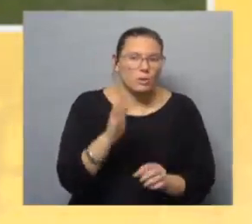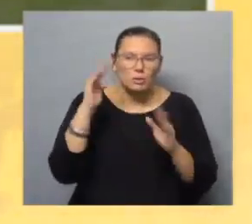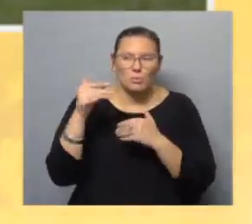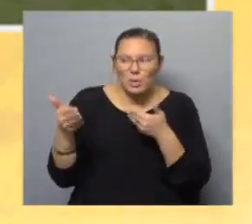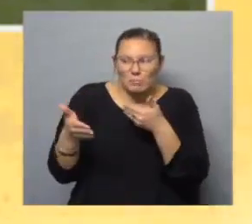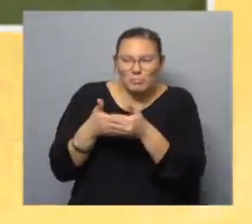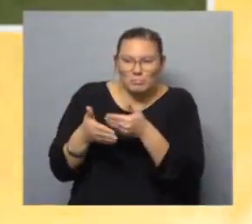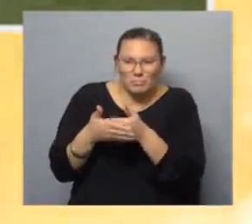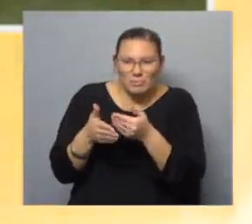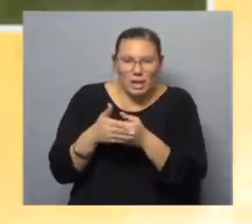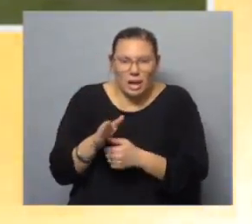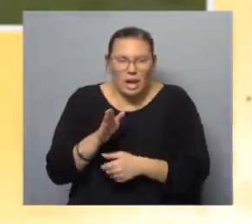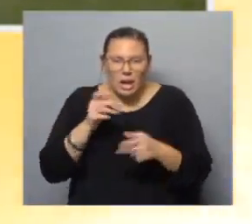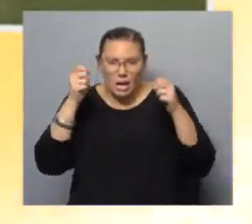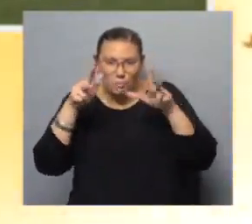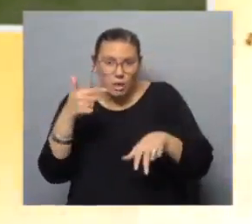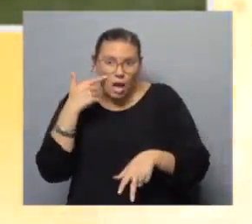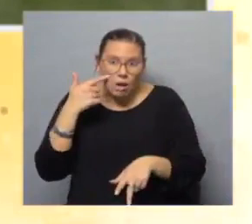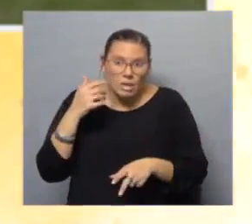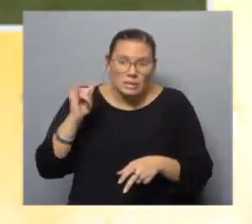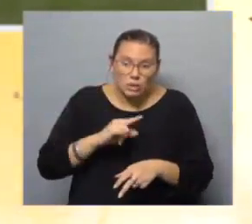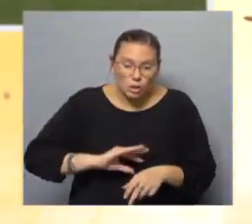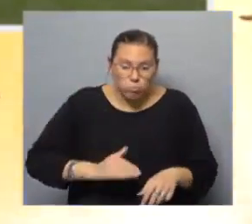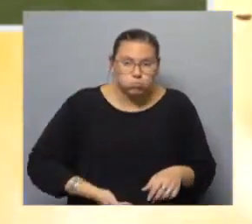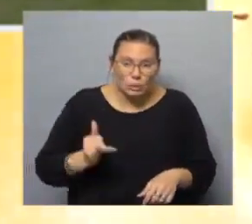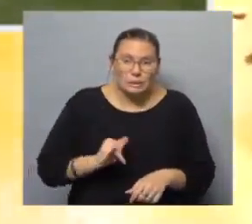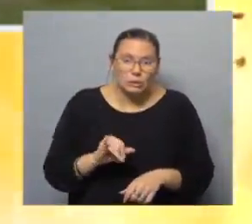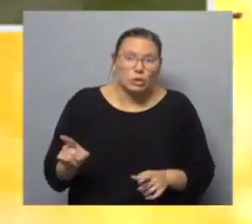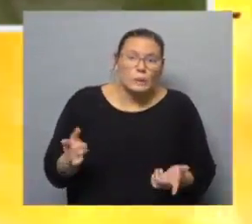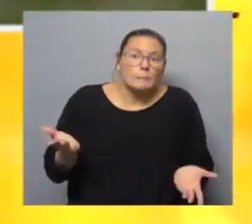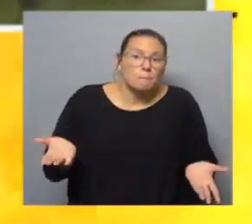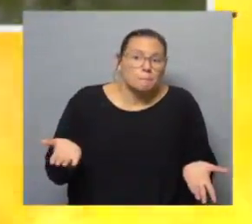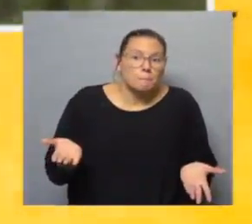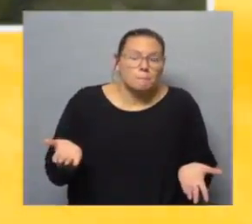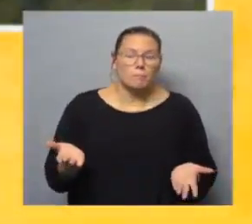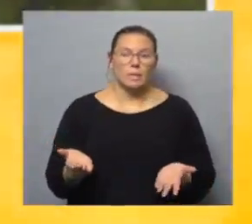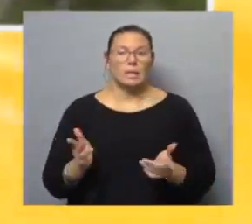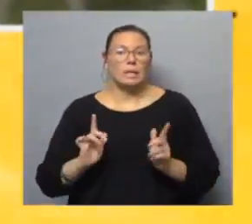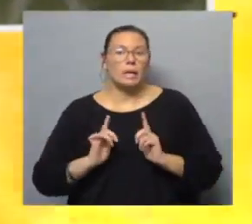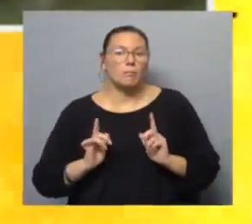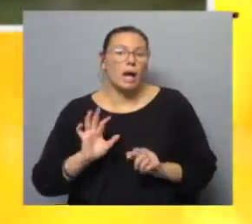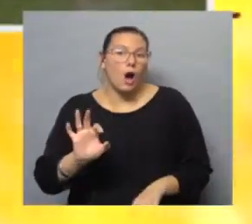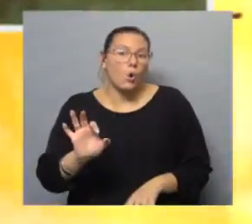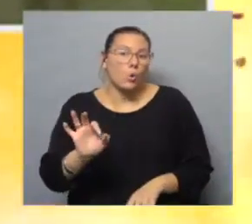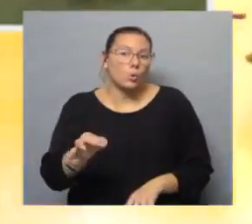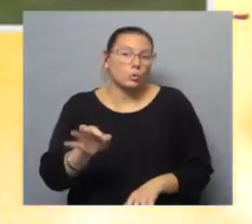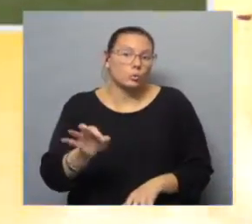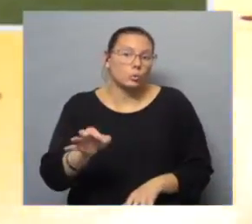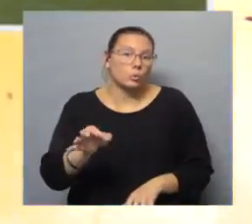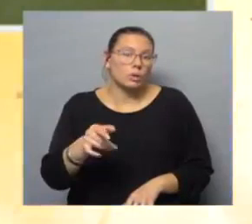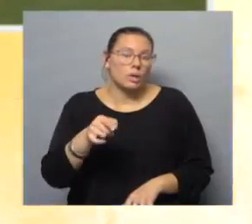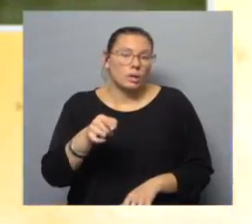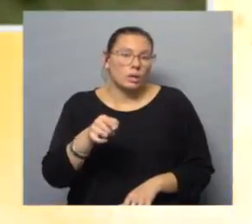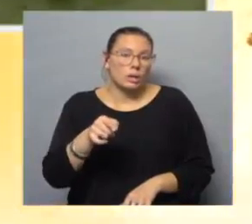acercar hasta las hembras y poder ver si están preñadas o no. Bueno, se espera para octubre. Ellos